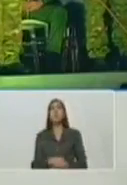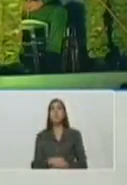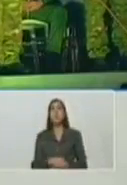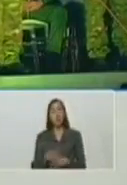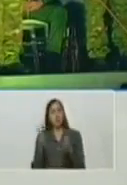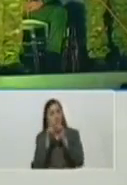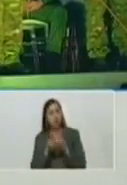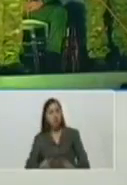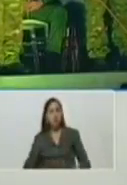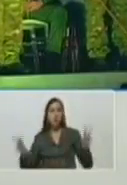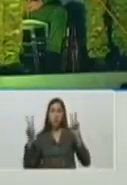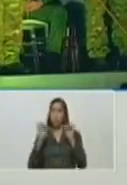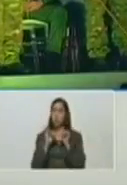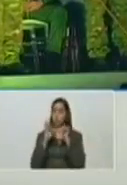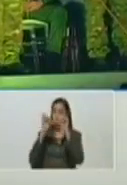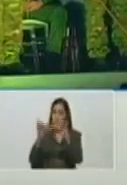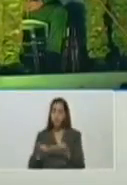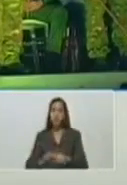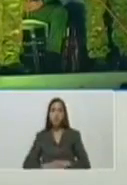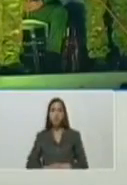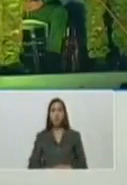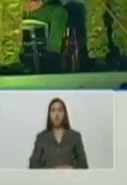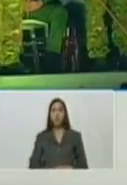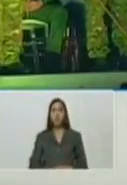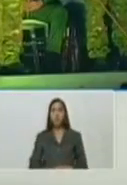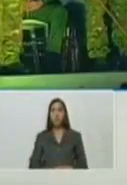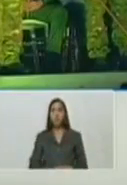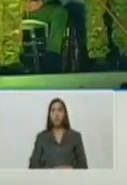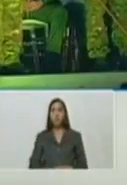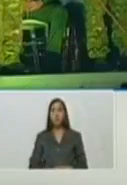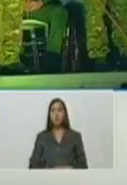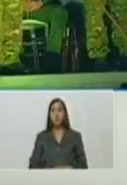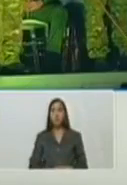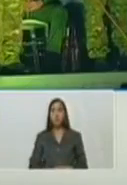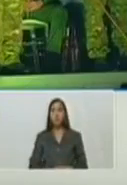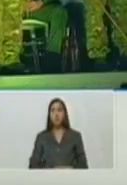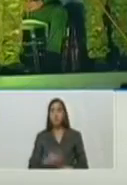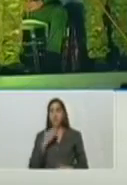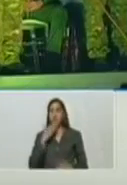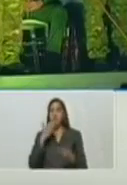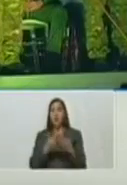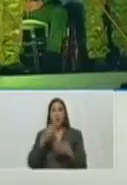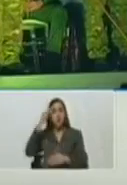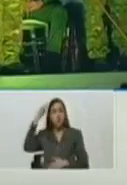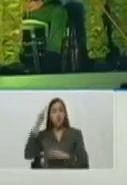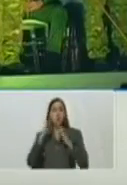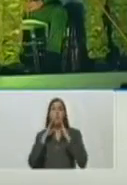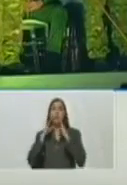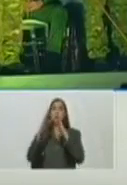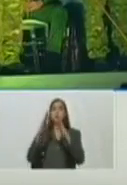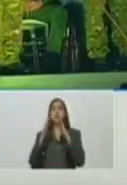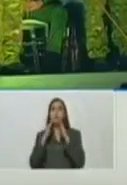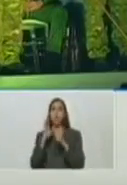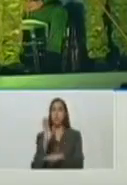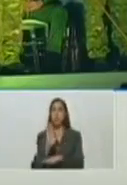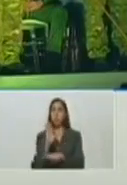victoria permanente. Adelante. Muchas gracias. Que Dios me lo bendiga y me lo